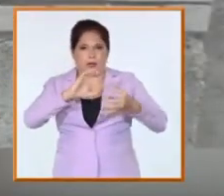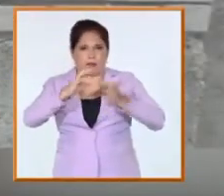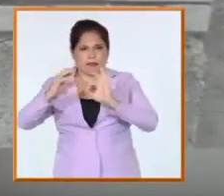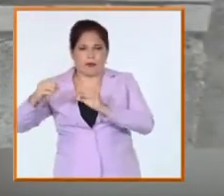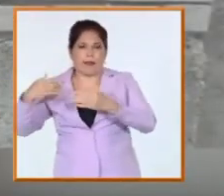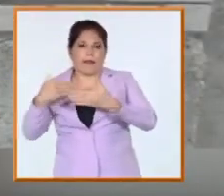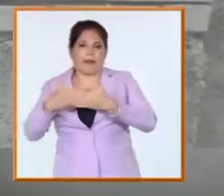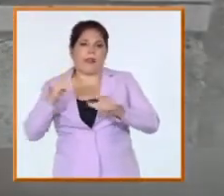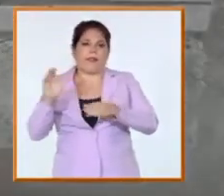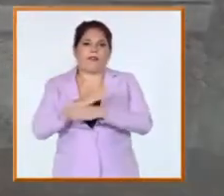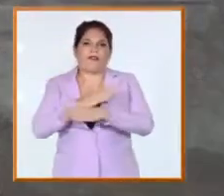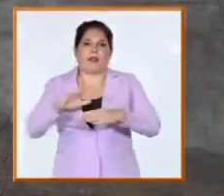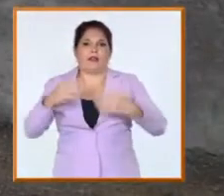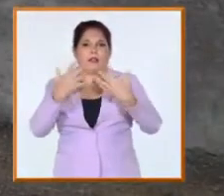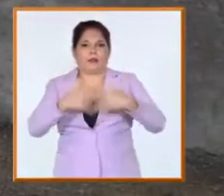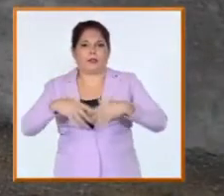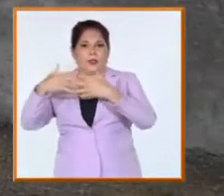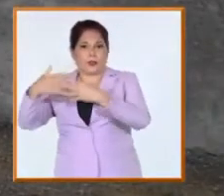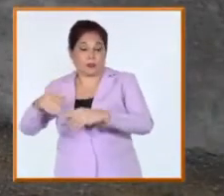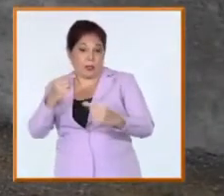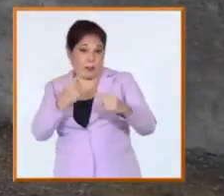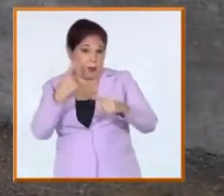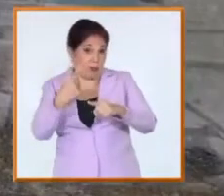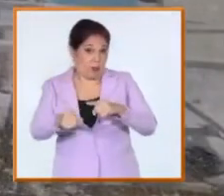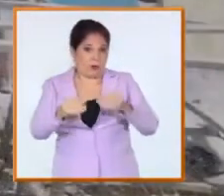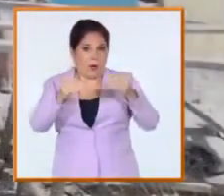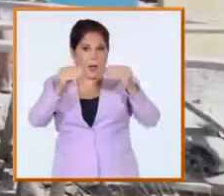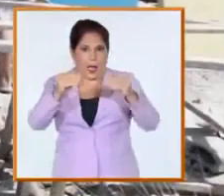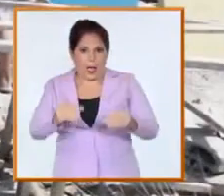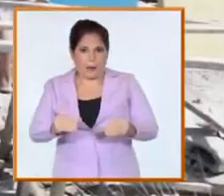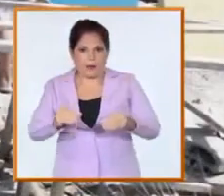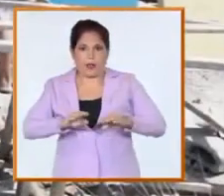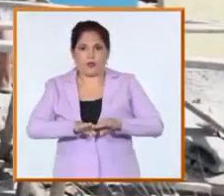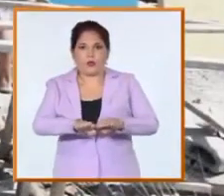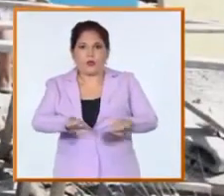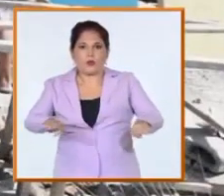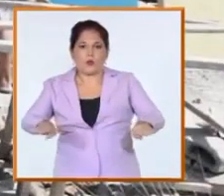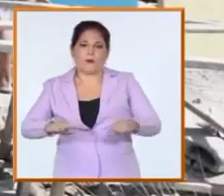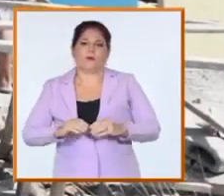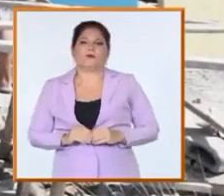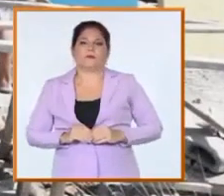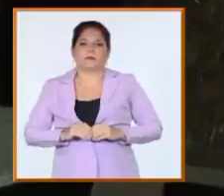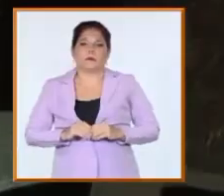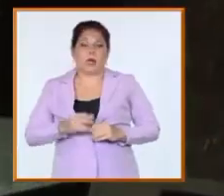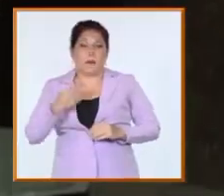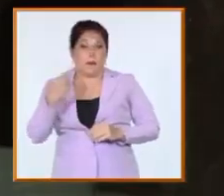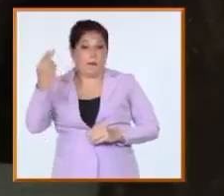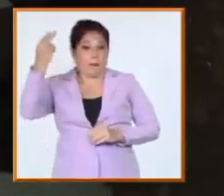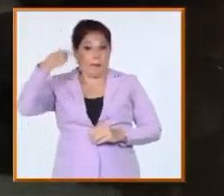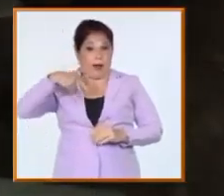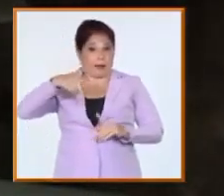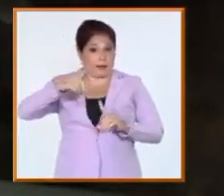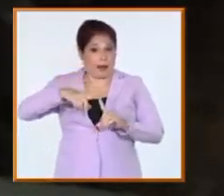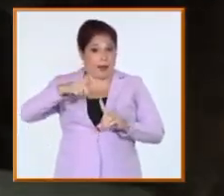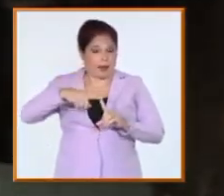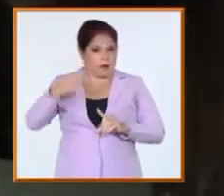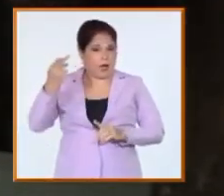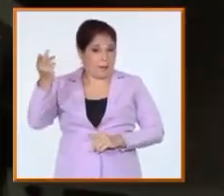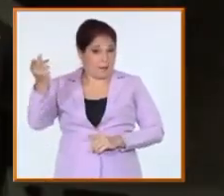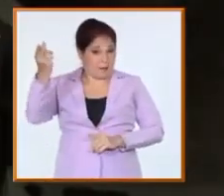otras industrias para llegar a otros elementos como el ladrillo de suelo cemento se nos dio la tarea de desarrollar a partir